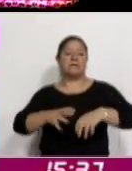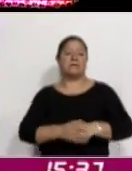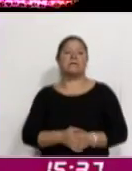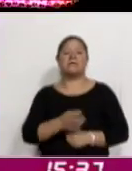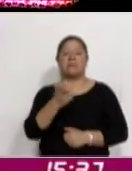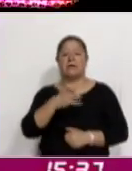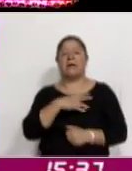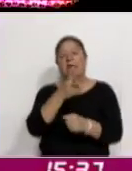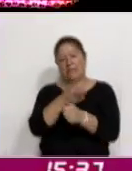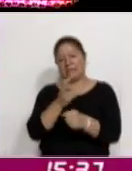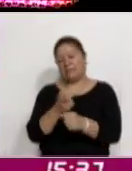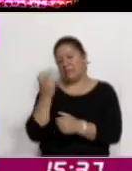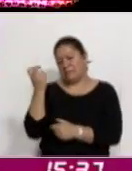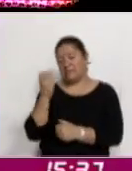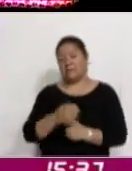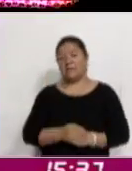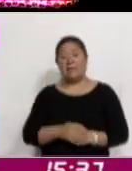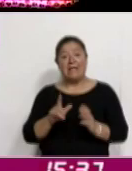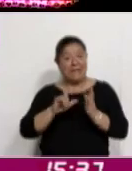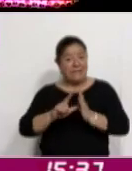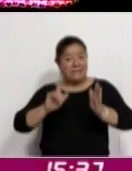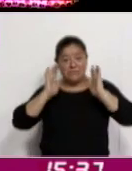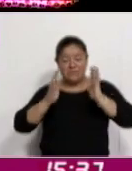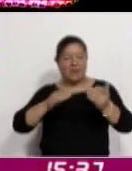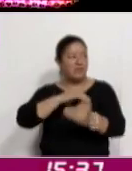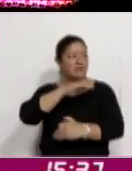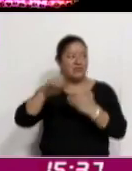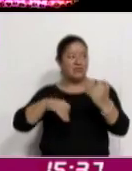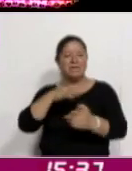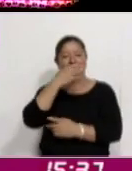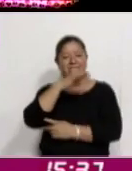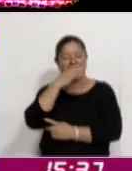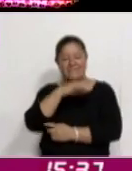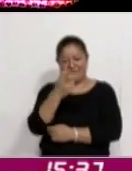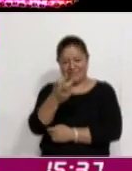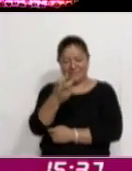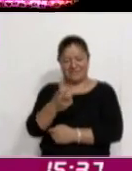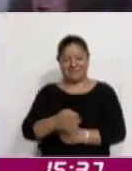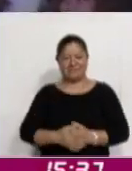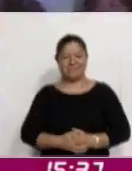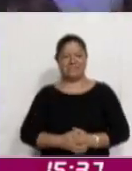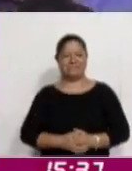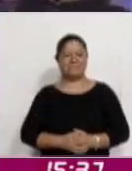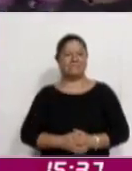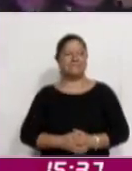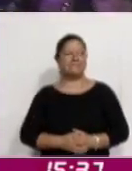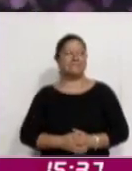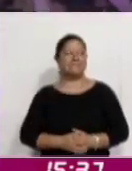esta invitación, le decía ya, todo listo para celebrar estos aniversarios.